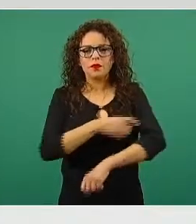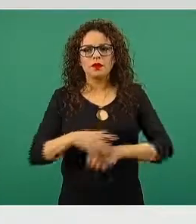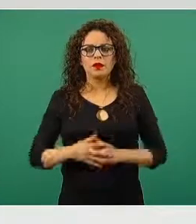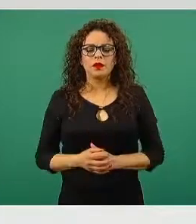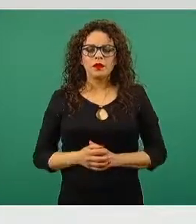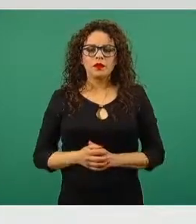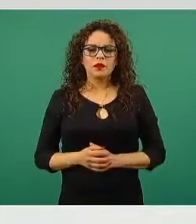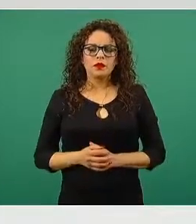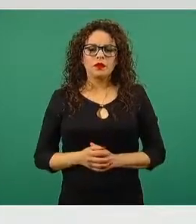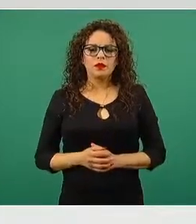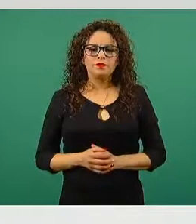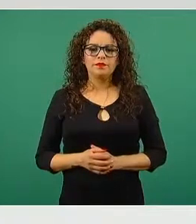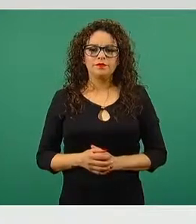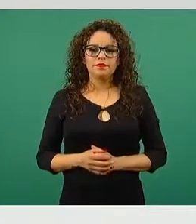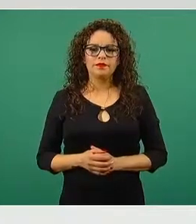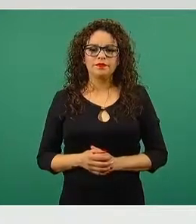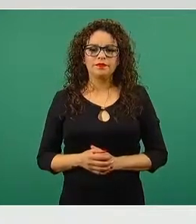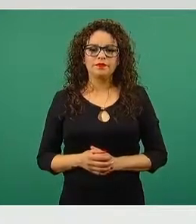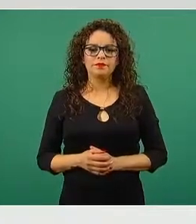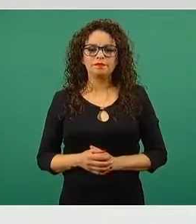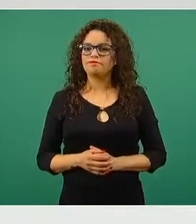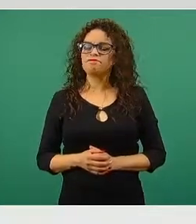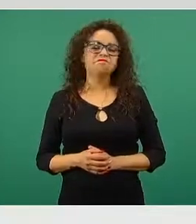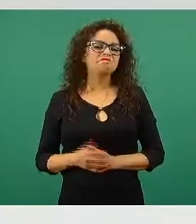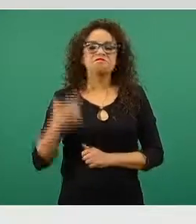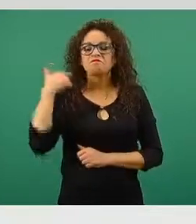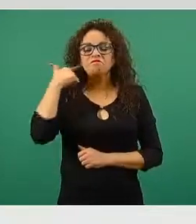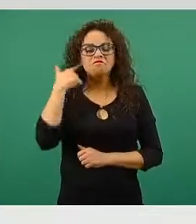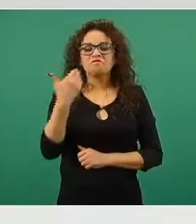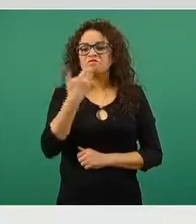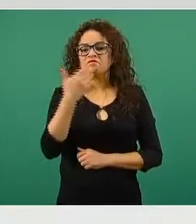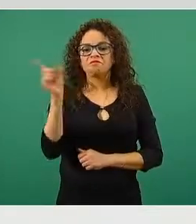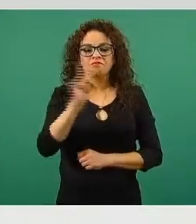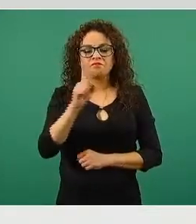la inmunidad de la vacuna de COVID. ¿Habrá cuidado?